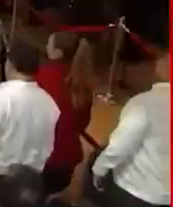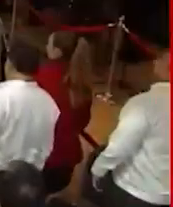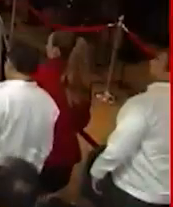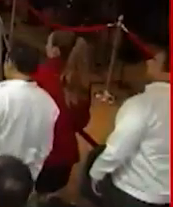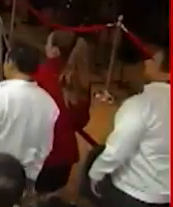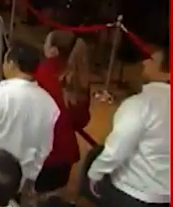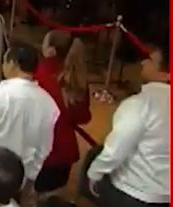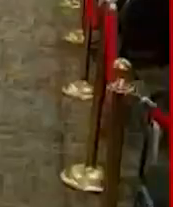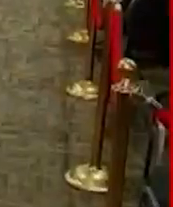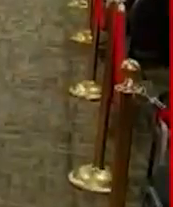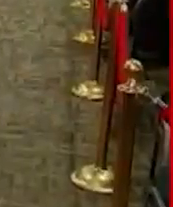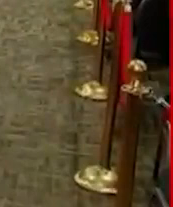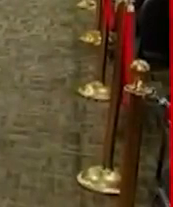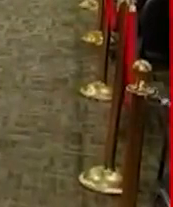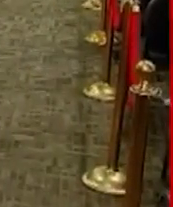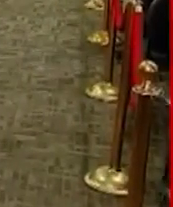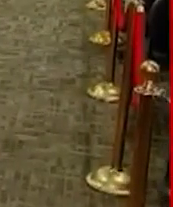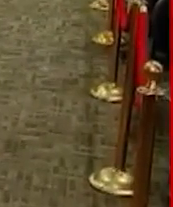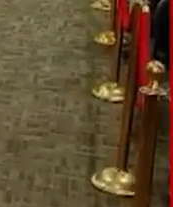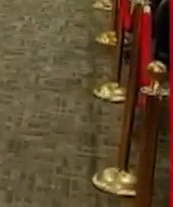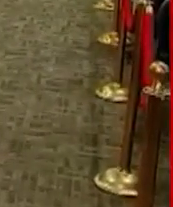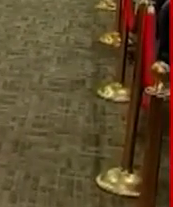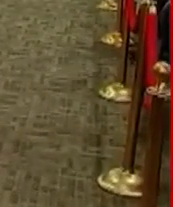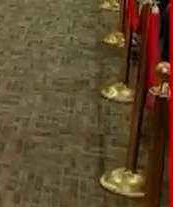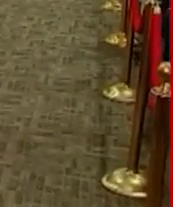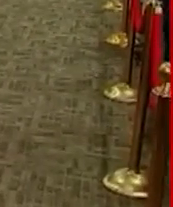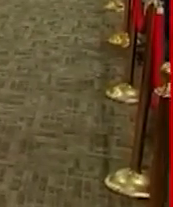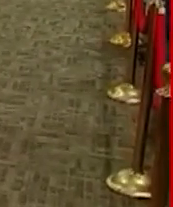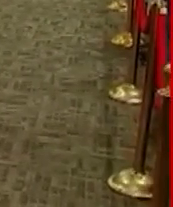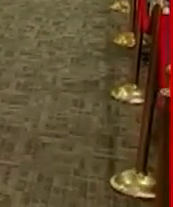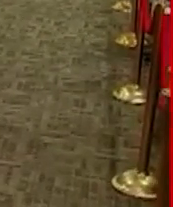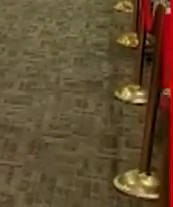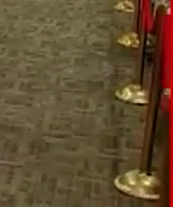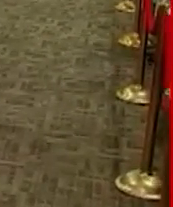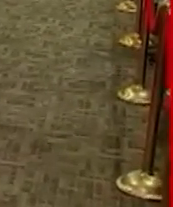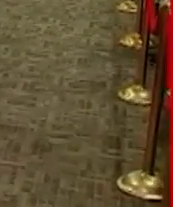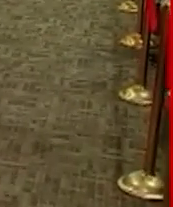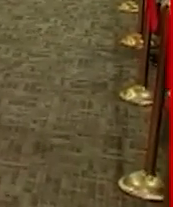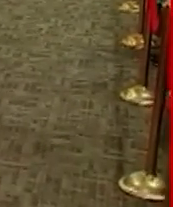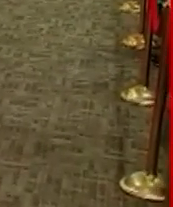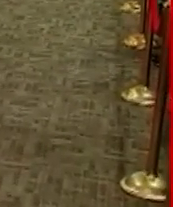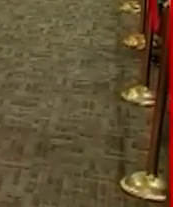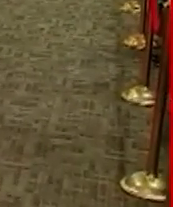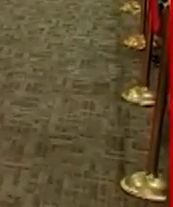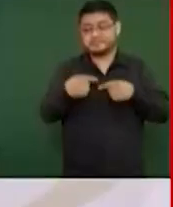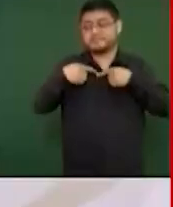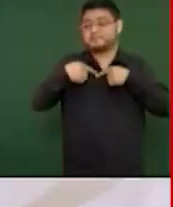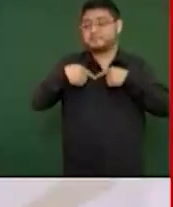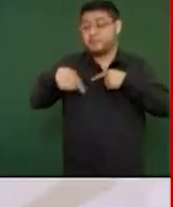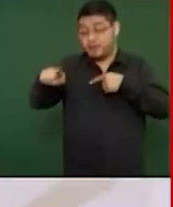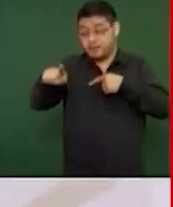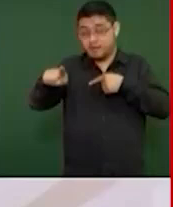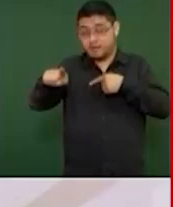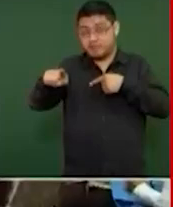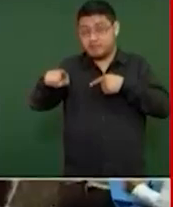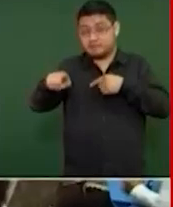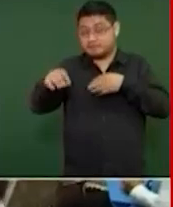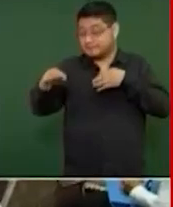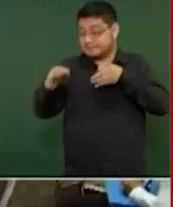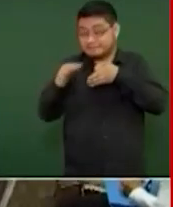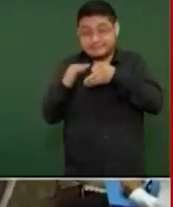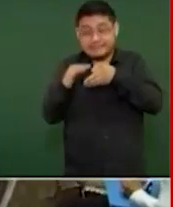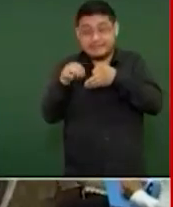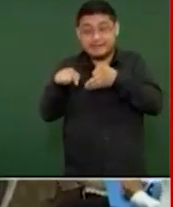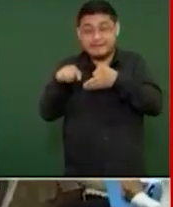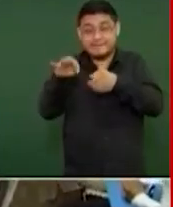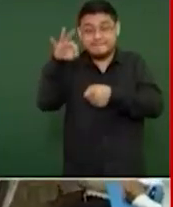mexicano ya no viola derechos humanos, cosa que es falsa. Nos habló de que ya no se tortura, que ya no se desaparecen